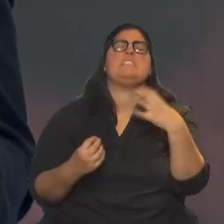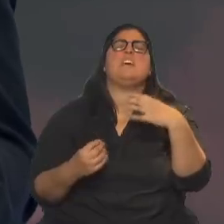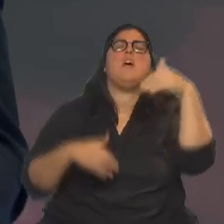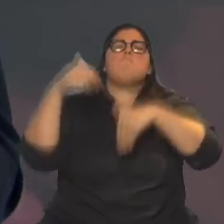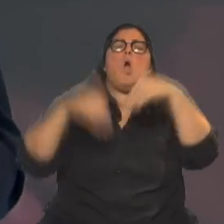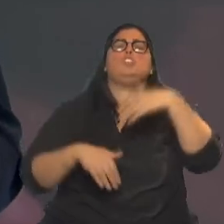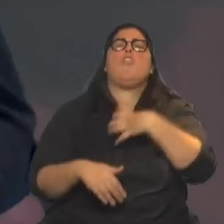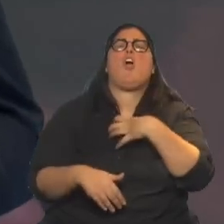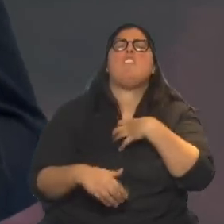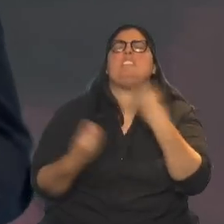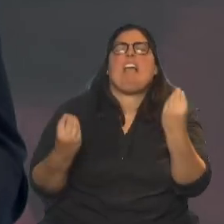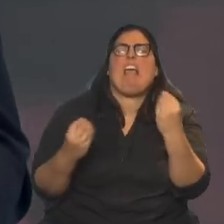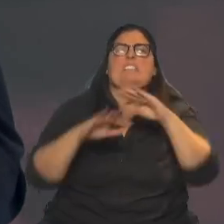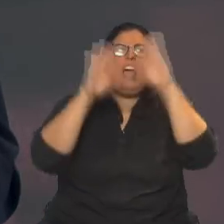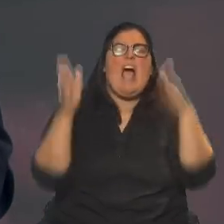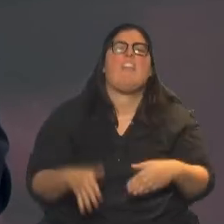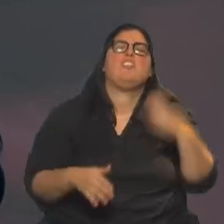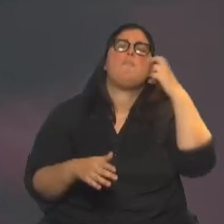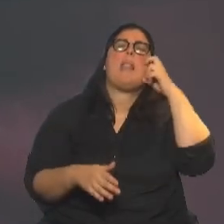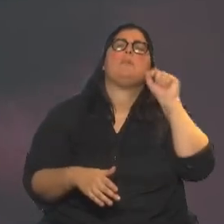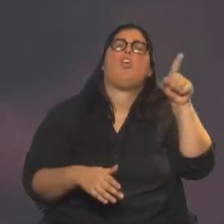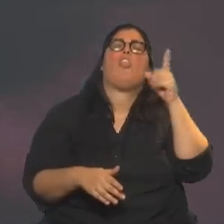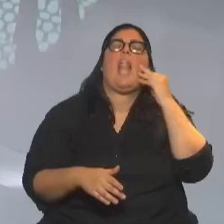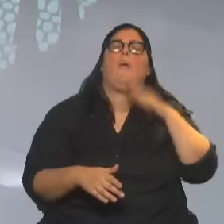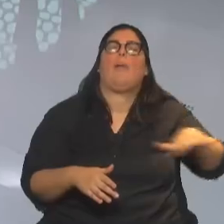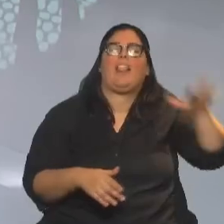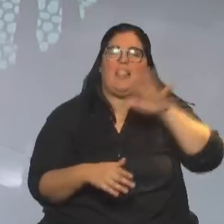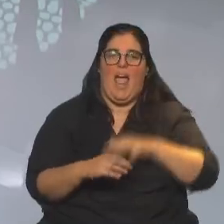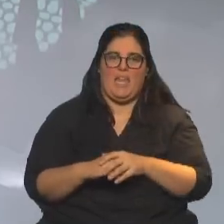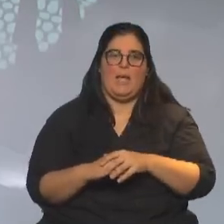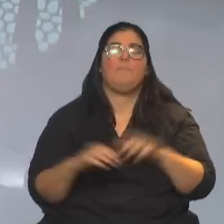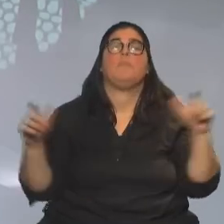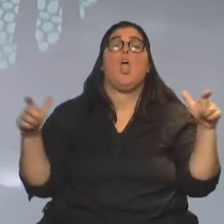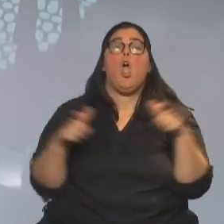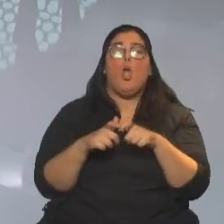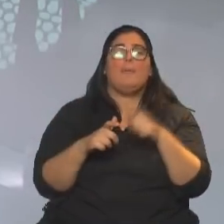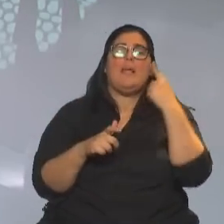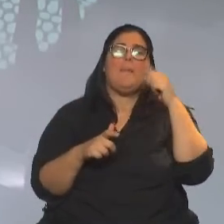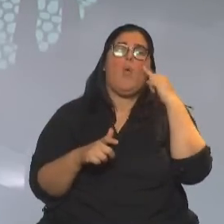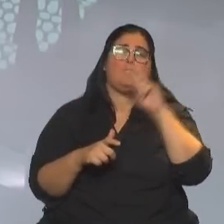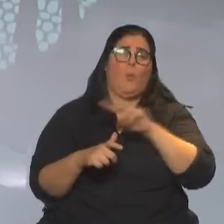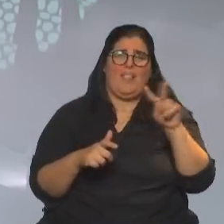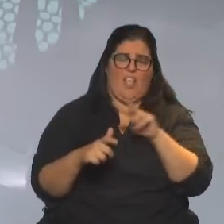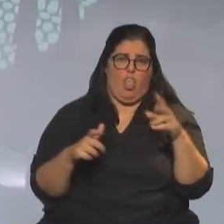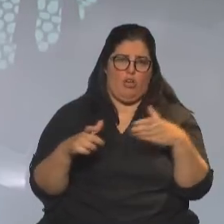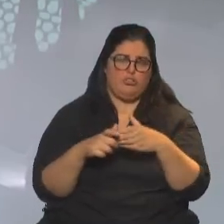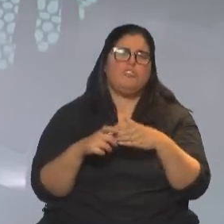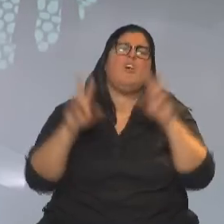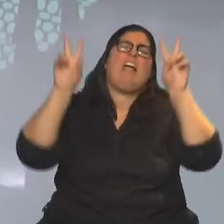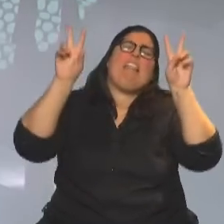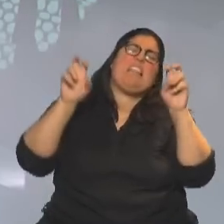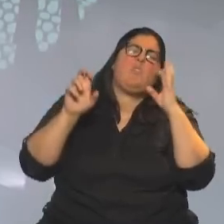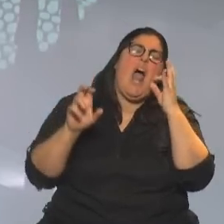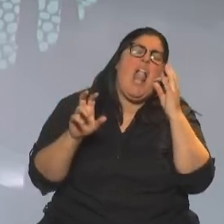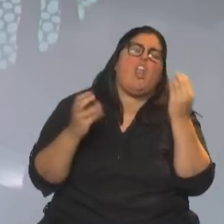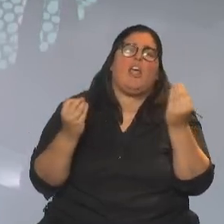confianza en el Parlamento de Gran Bretaña. Punto de partida allí, Comité 1922. Un título y una cuestión